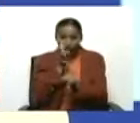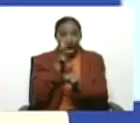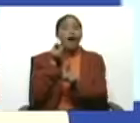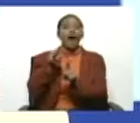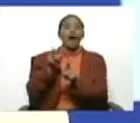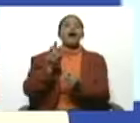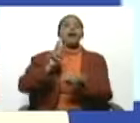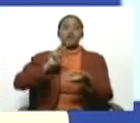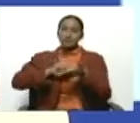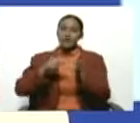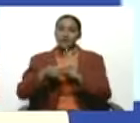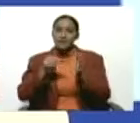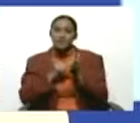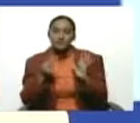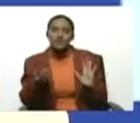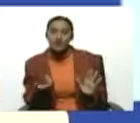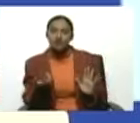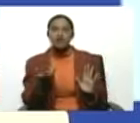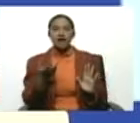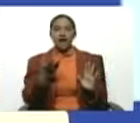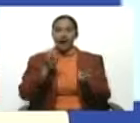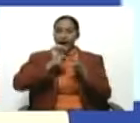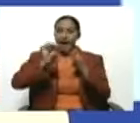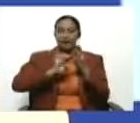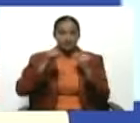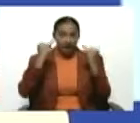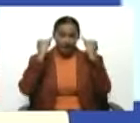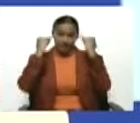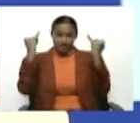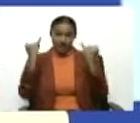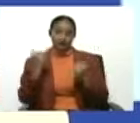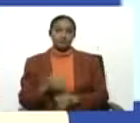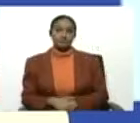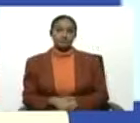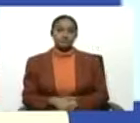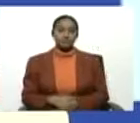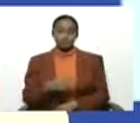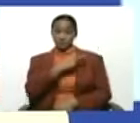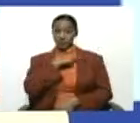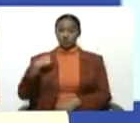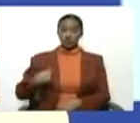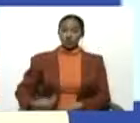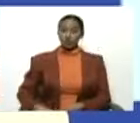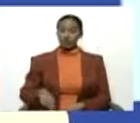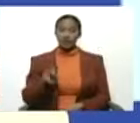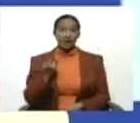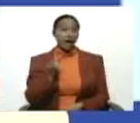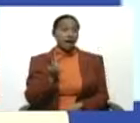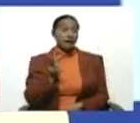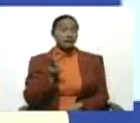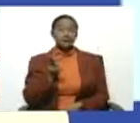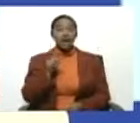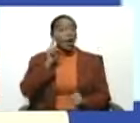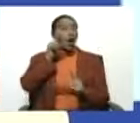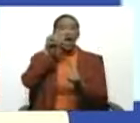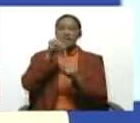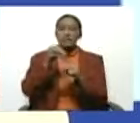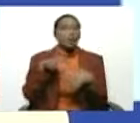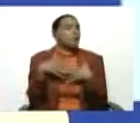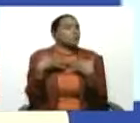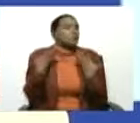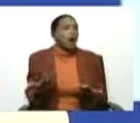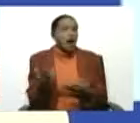recurso china no es un país rico en recursos naturales el factor primordial que nosotros podíamos